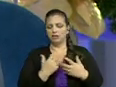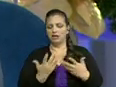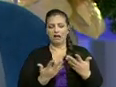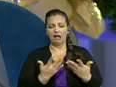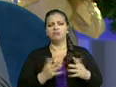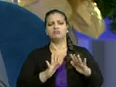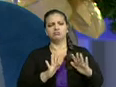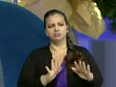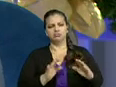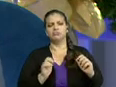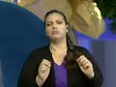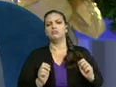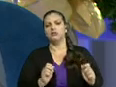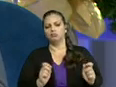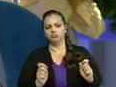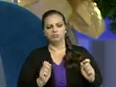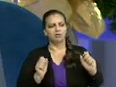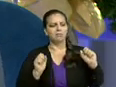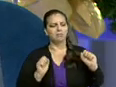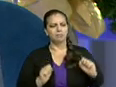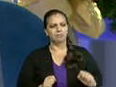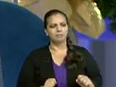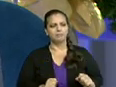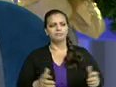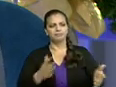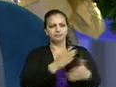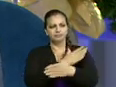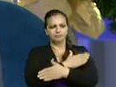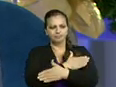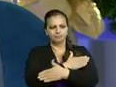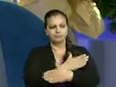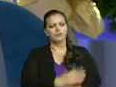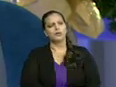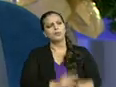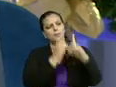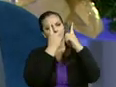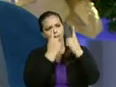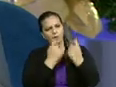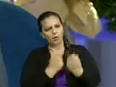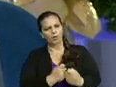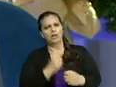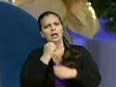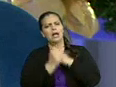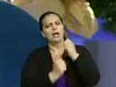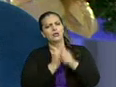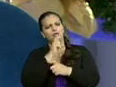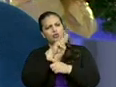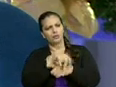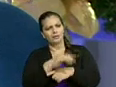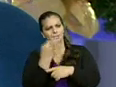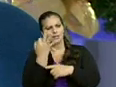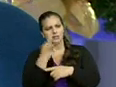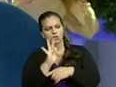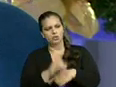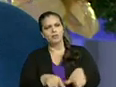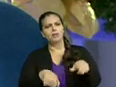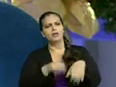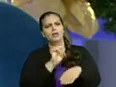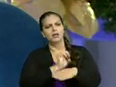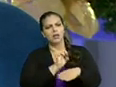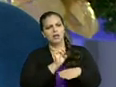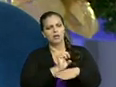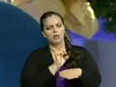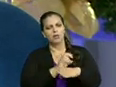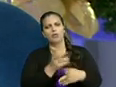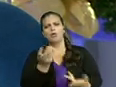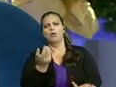saludos calurosos para todo el país productivo. Ahora bien, usted me preguntaba cuáles son los hechos principales que se ha hecho dentro